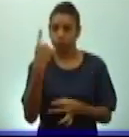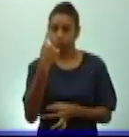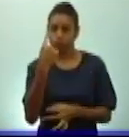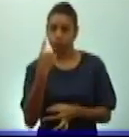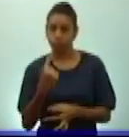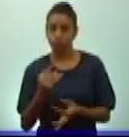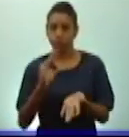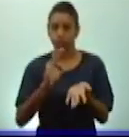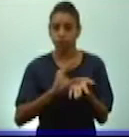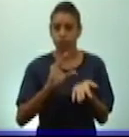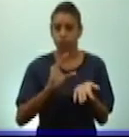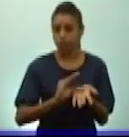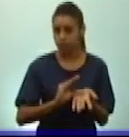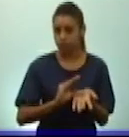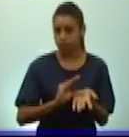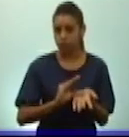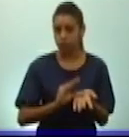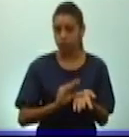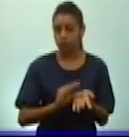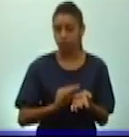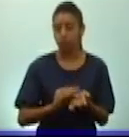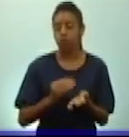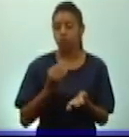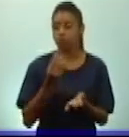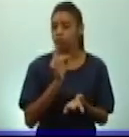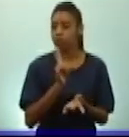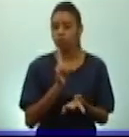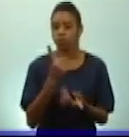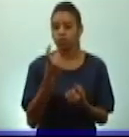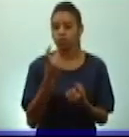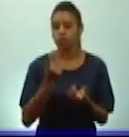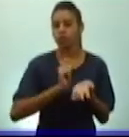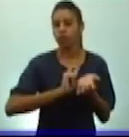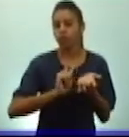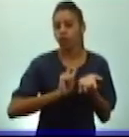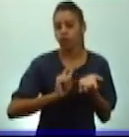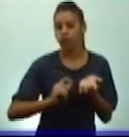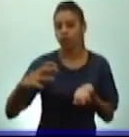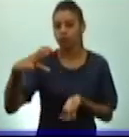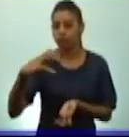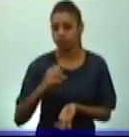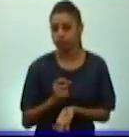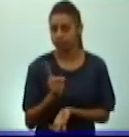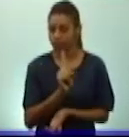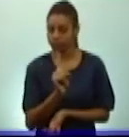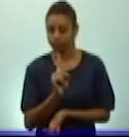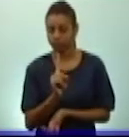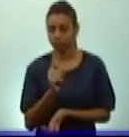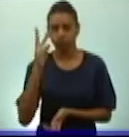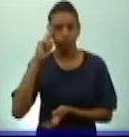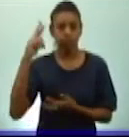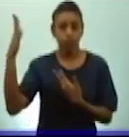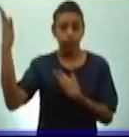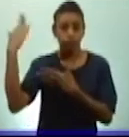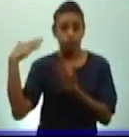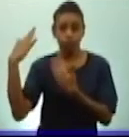encontrarlo en sus libros de texto. Por lo tanto, no es necesario tomar nota. Recordemos